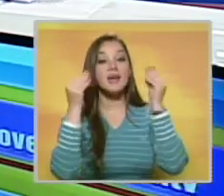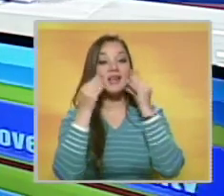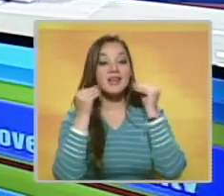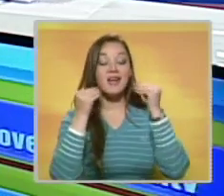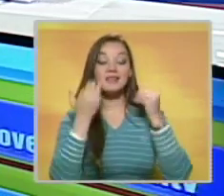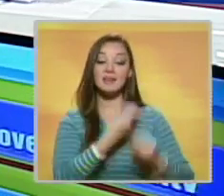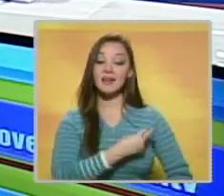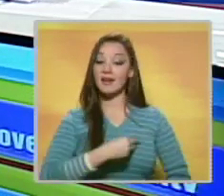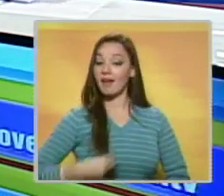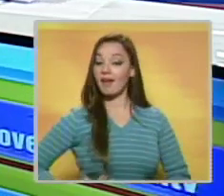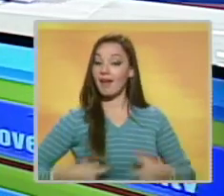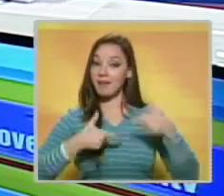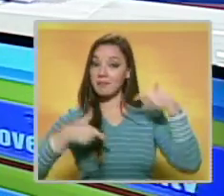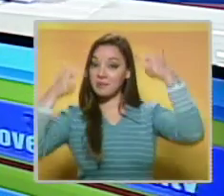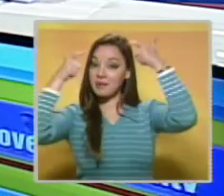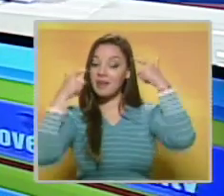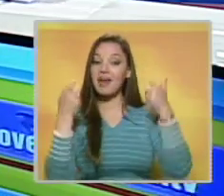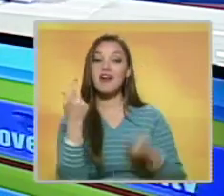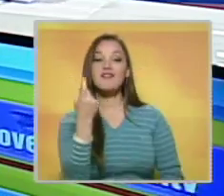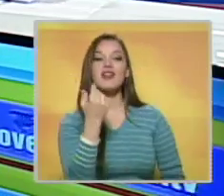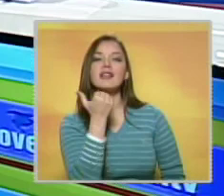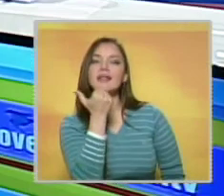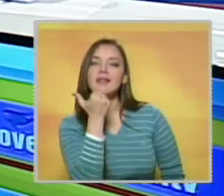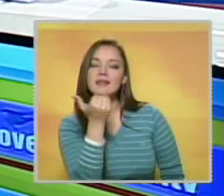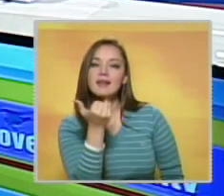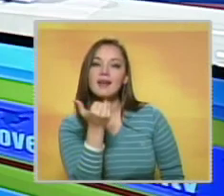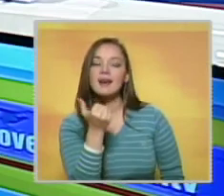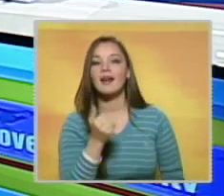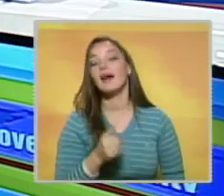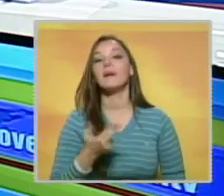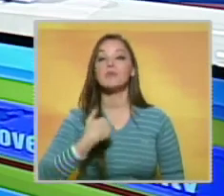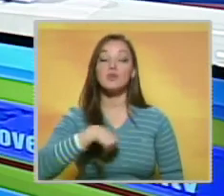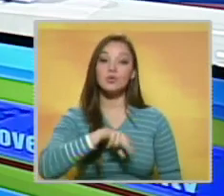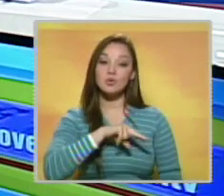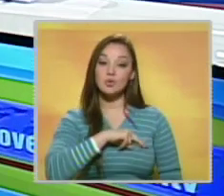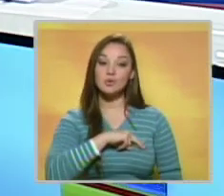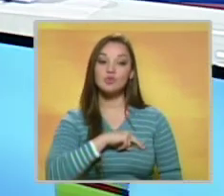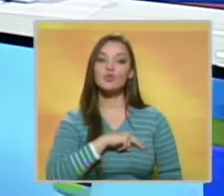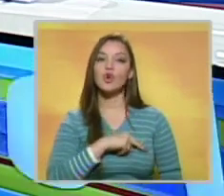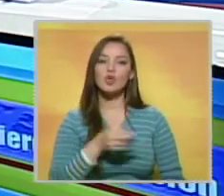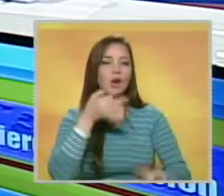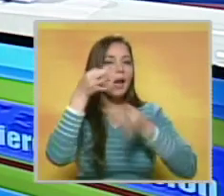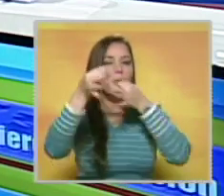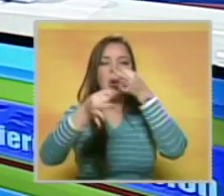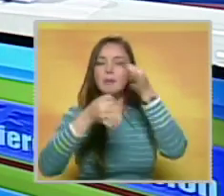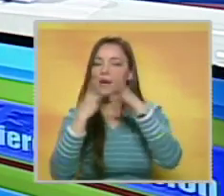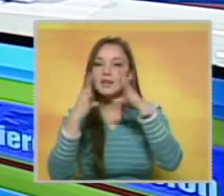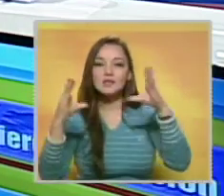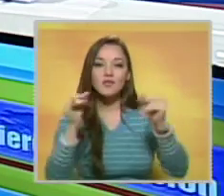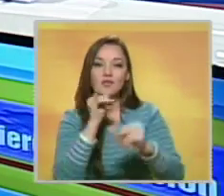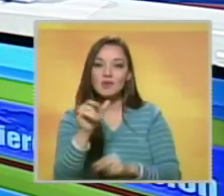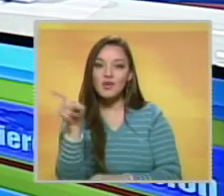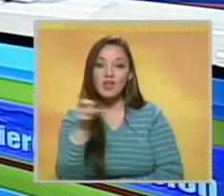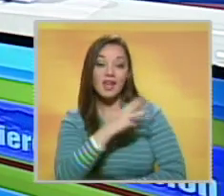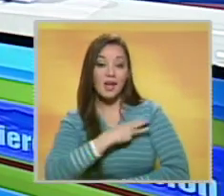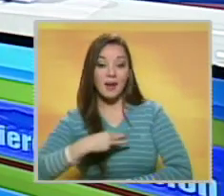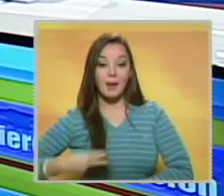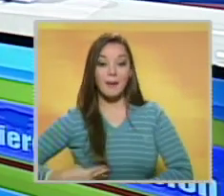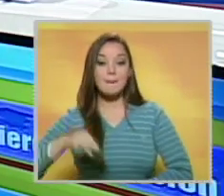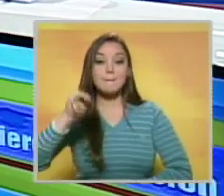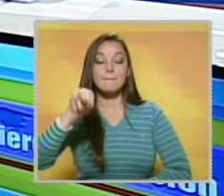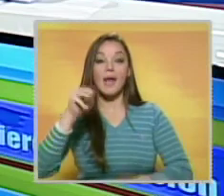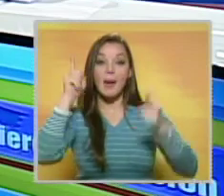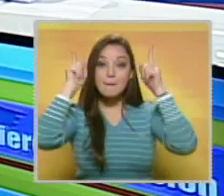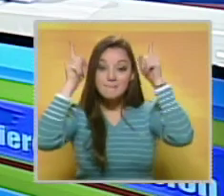gracias, pues sí, no falta nada ya para el Miss Universo y por supuesto nosotros vamos a llevarles muy de cerca todo lo que nuestra Migbelis Castellano esté